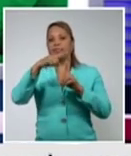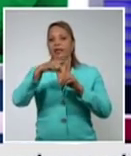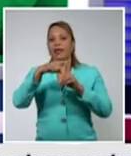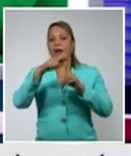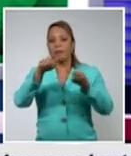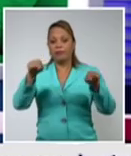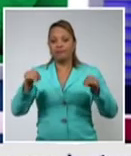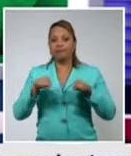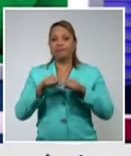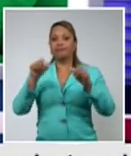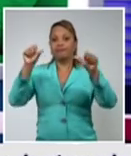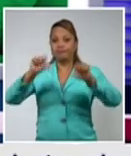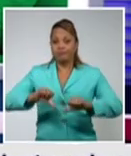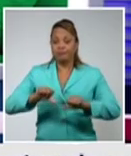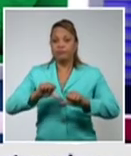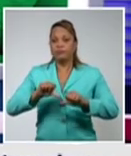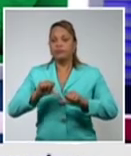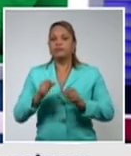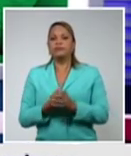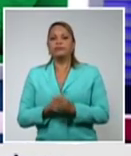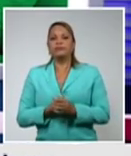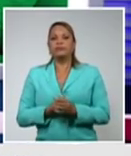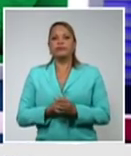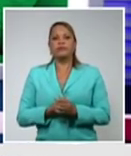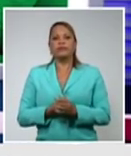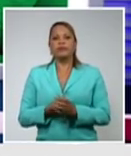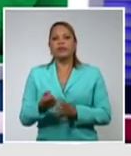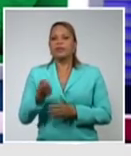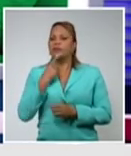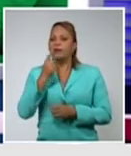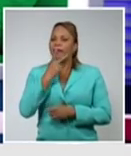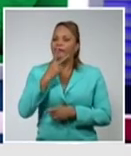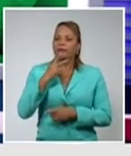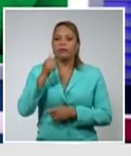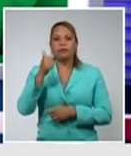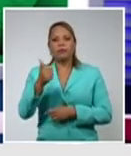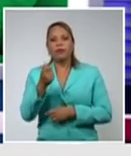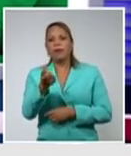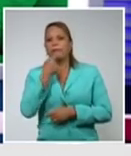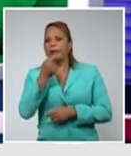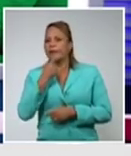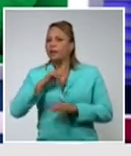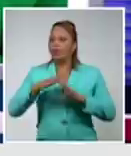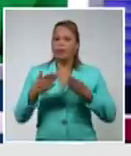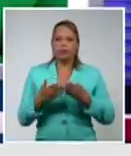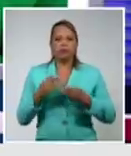los protocolos de tratamiento, todas las acciones que están establecidas